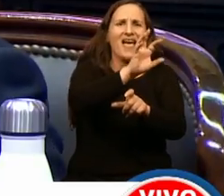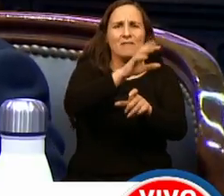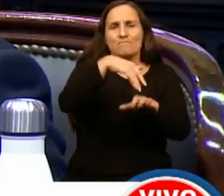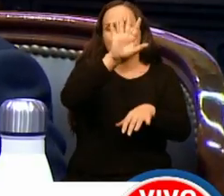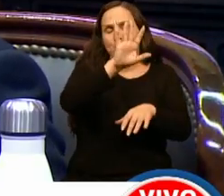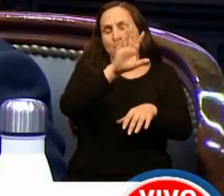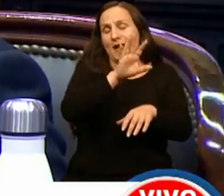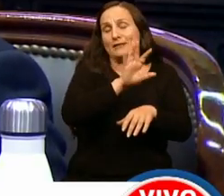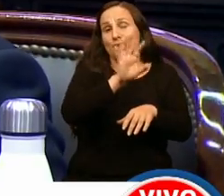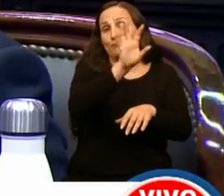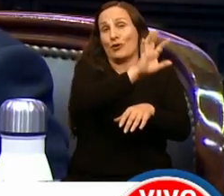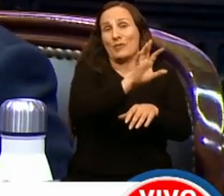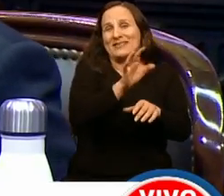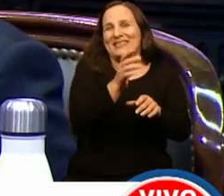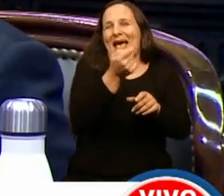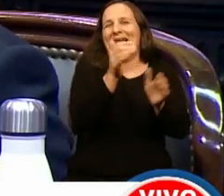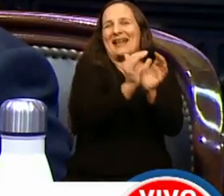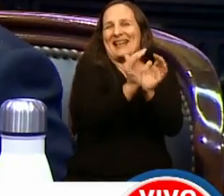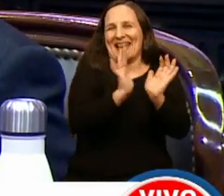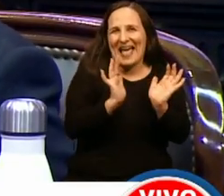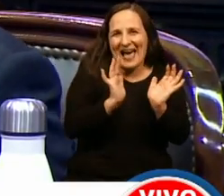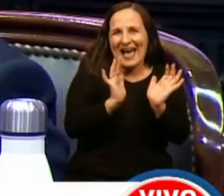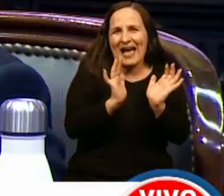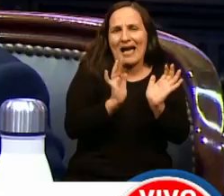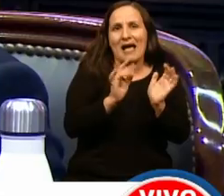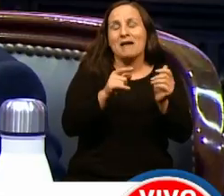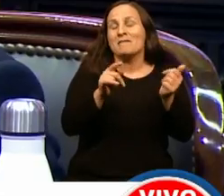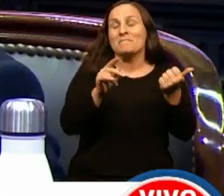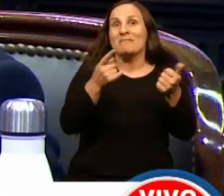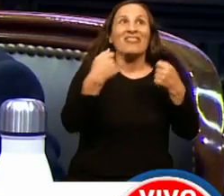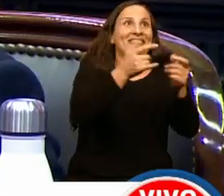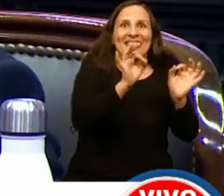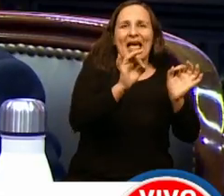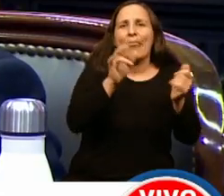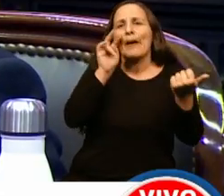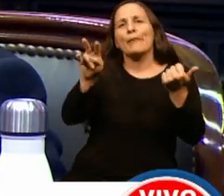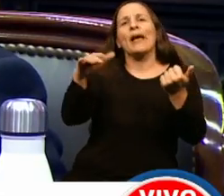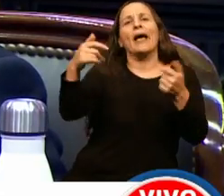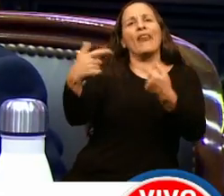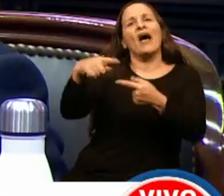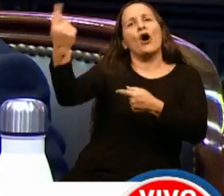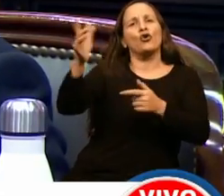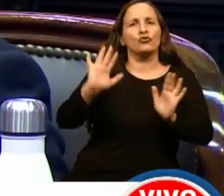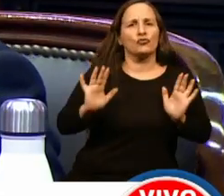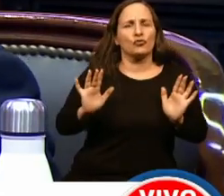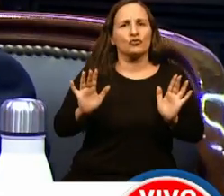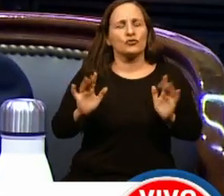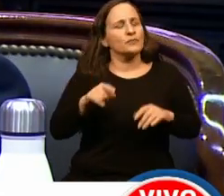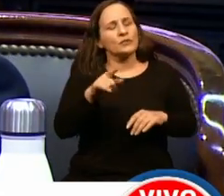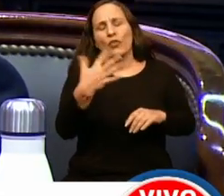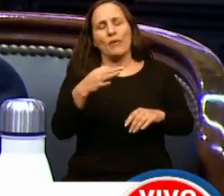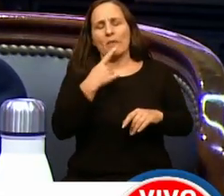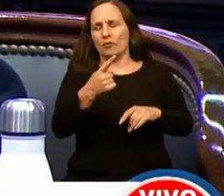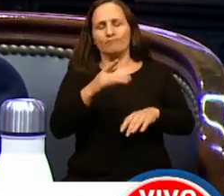en muchas de las provincias chicas de nuestra república la ven pasar y esto debemos también